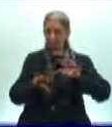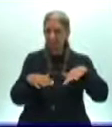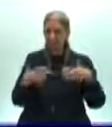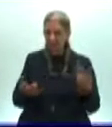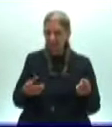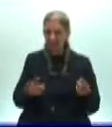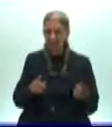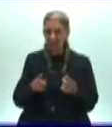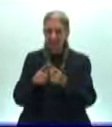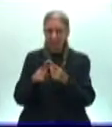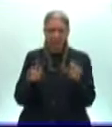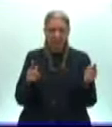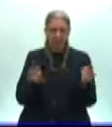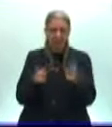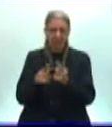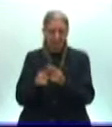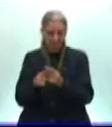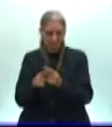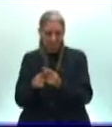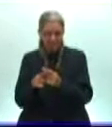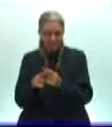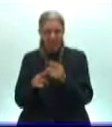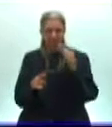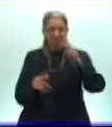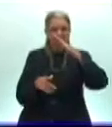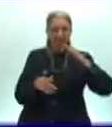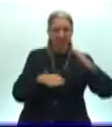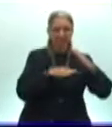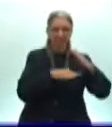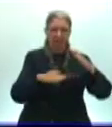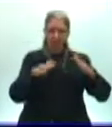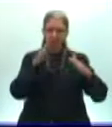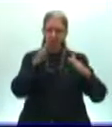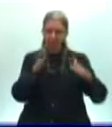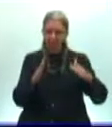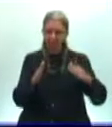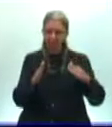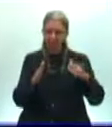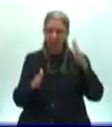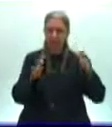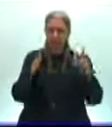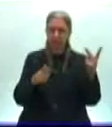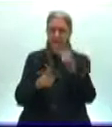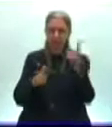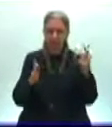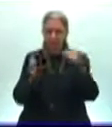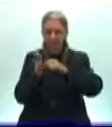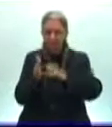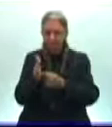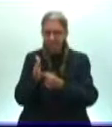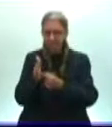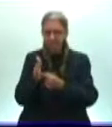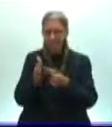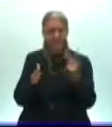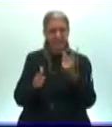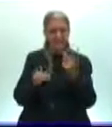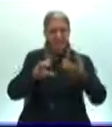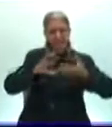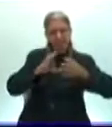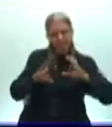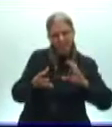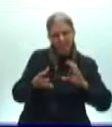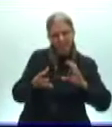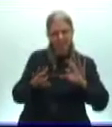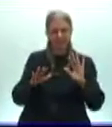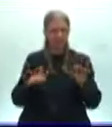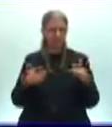distancia, ¿verdad?, de los lados, aplicando distancia entre dos puntos. Pero la segunda vía pudiera ser que